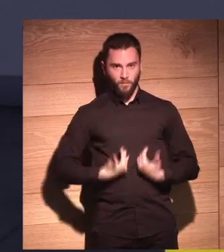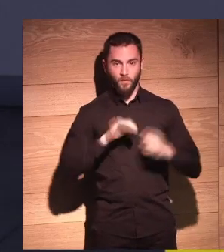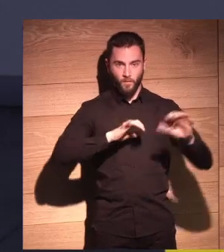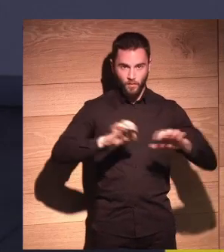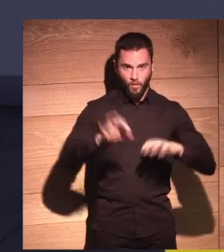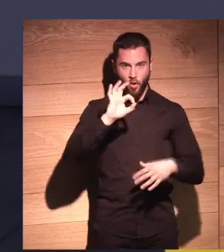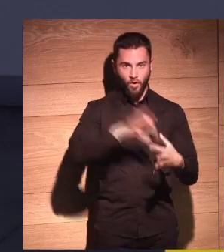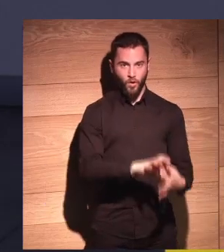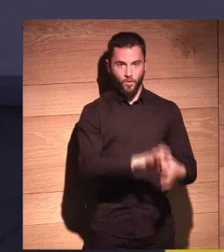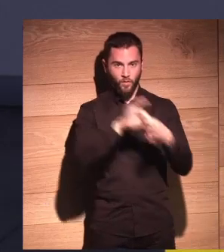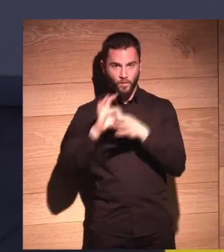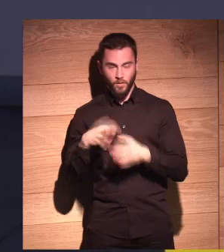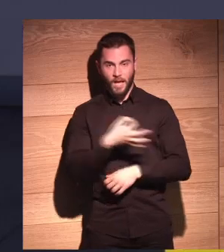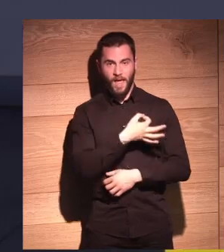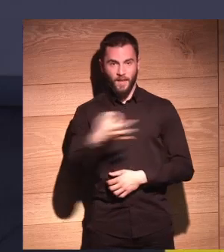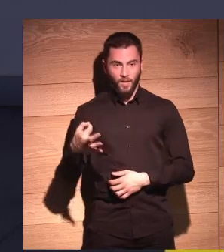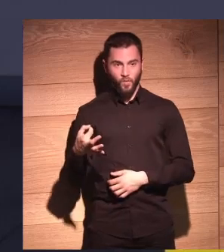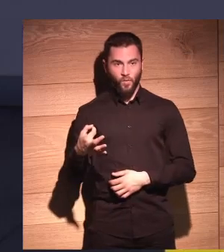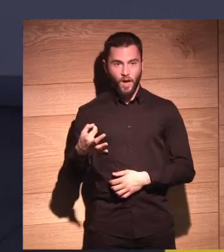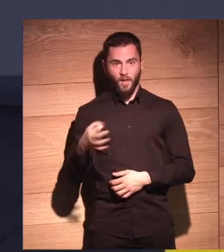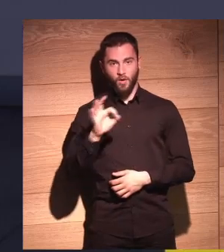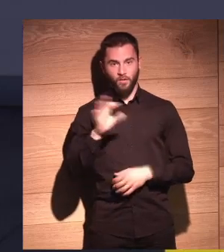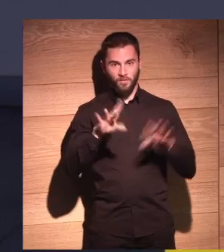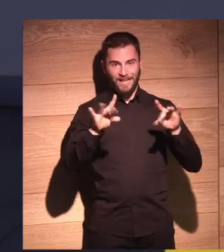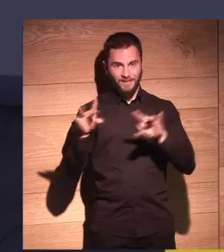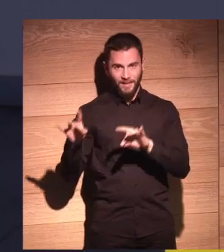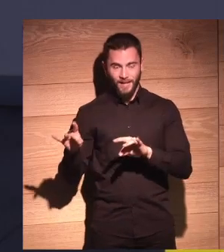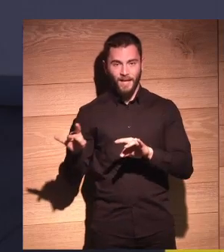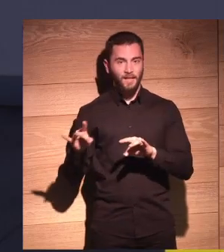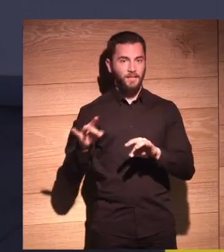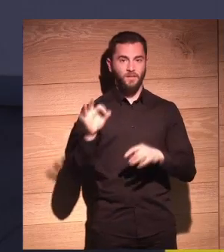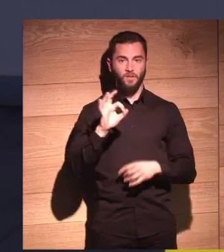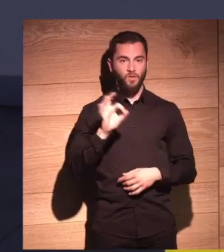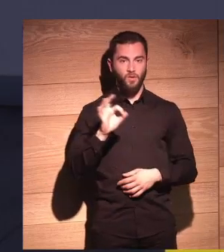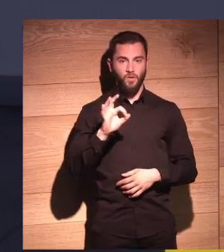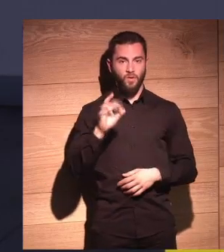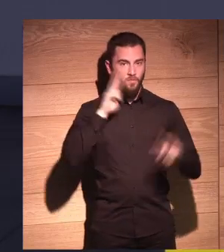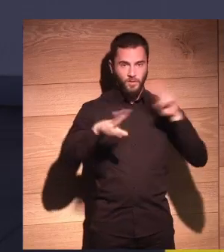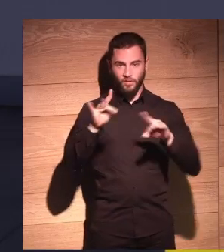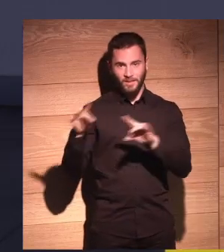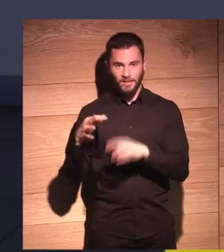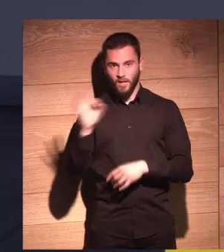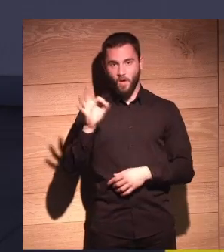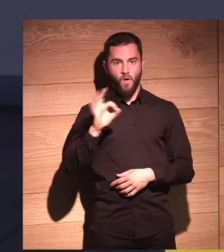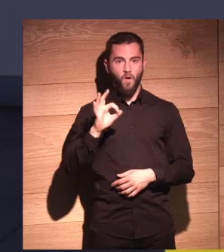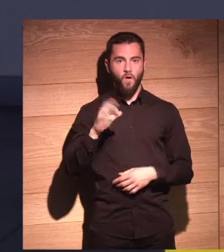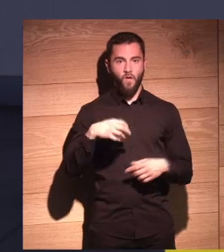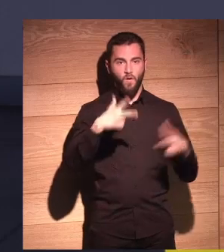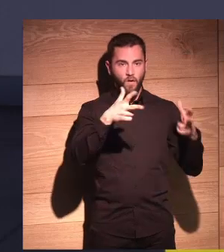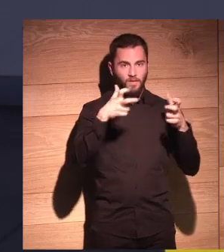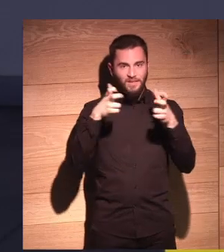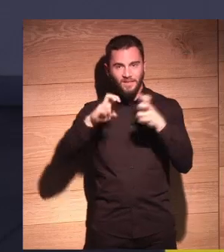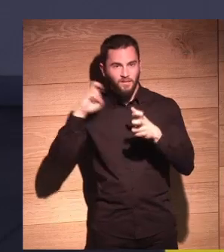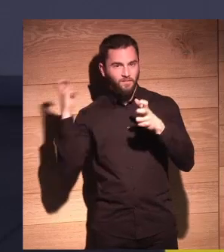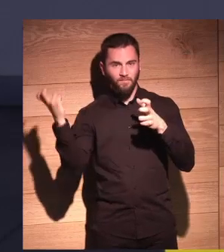haya correlaciones adecuadas visuotáctiles o otro tipo de correlaciones multisensoriales. Y lo que